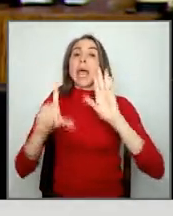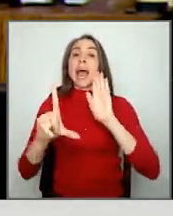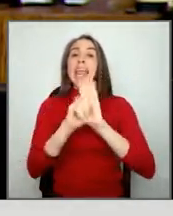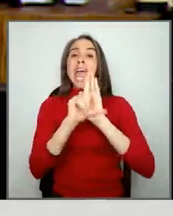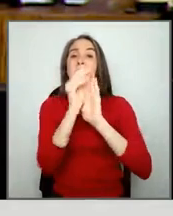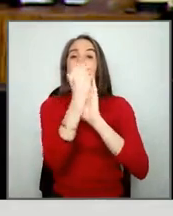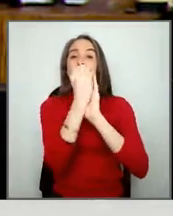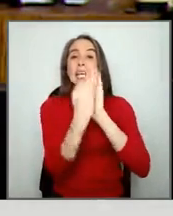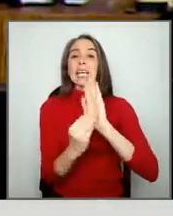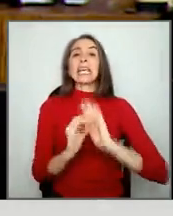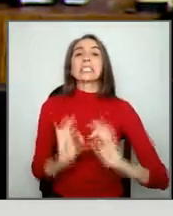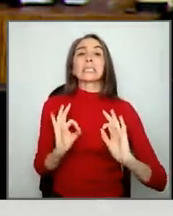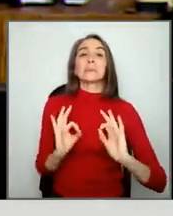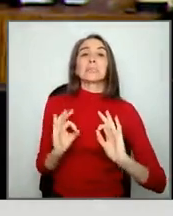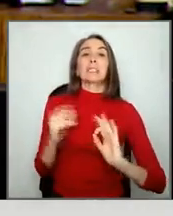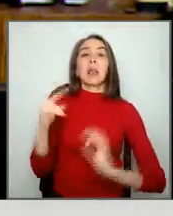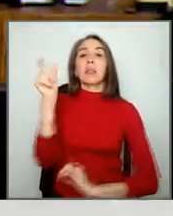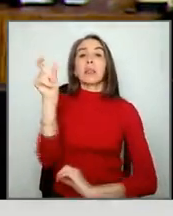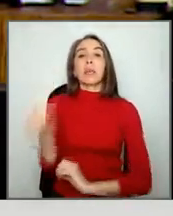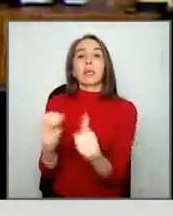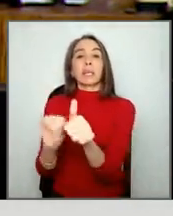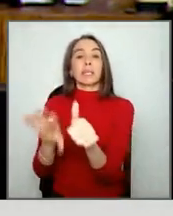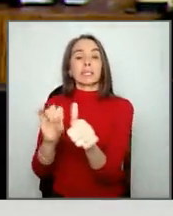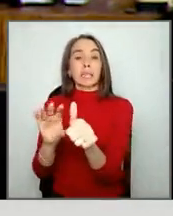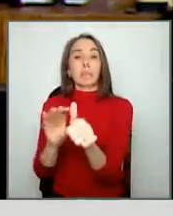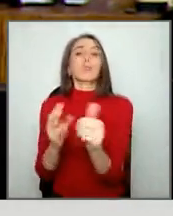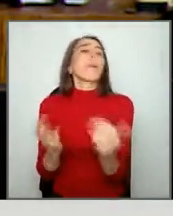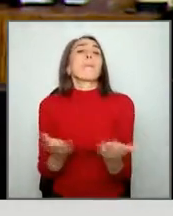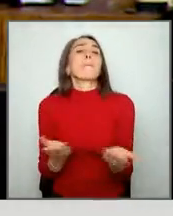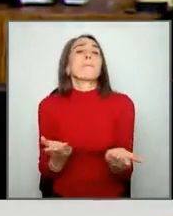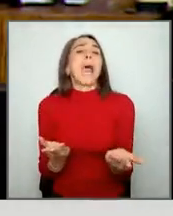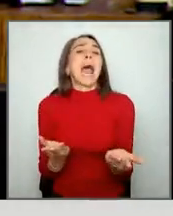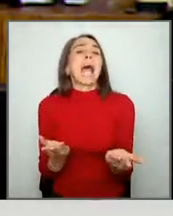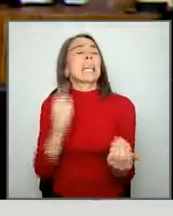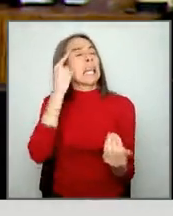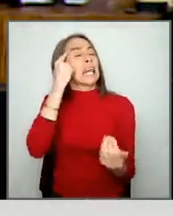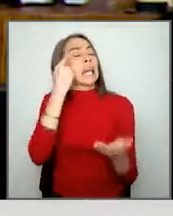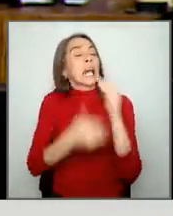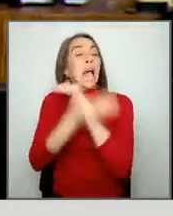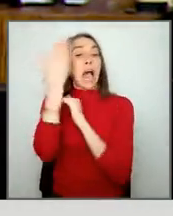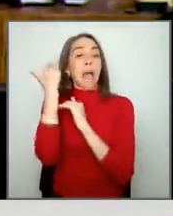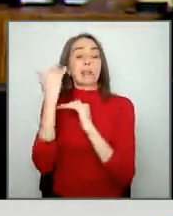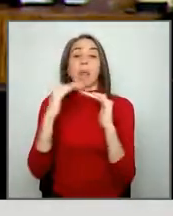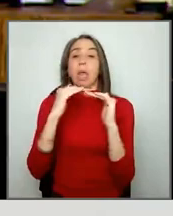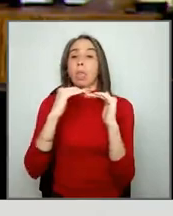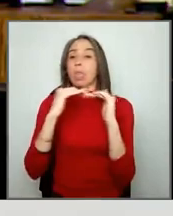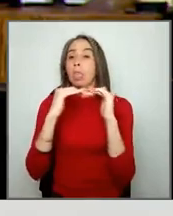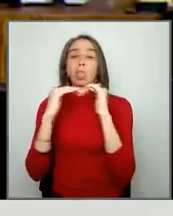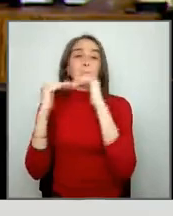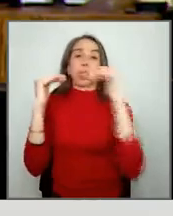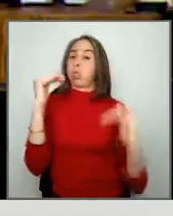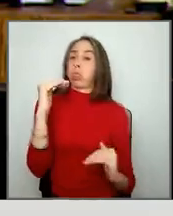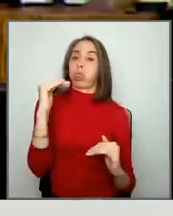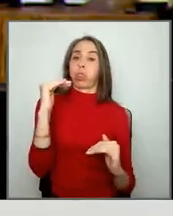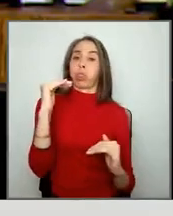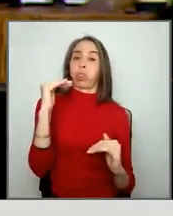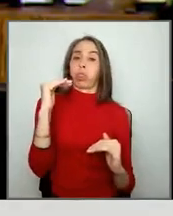los asistentes de la educación eran miras de poder emparejar la cancha reconociendo